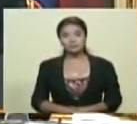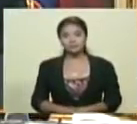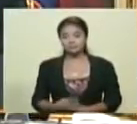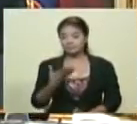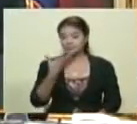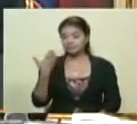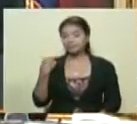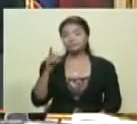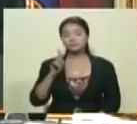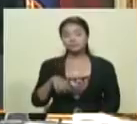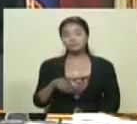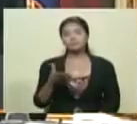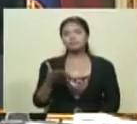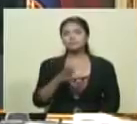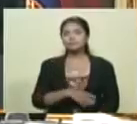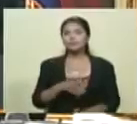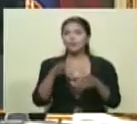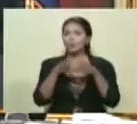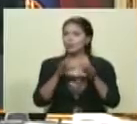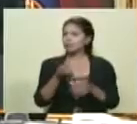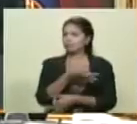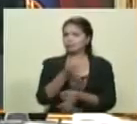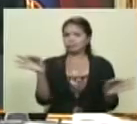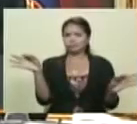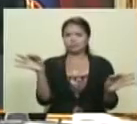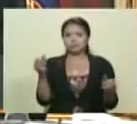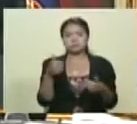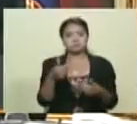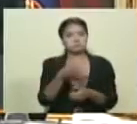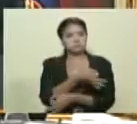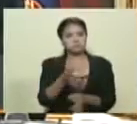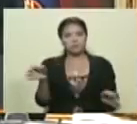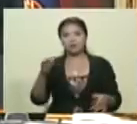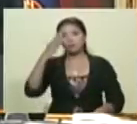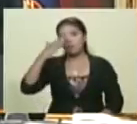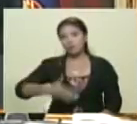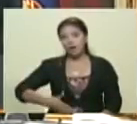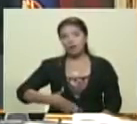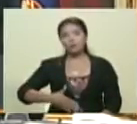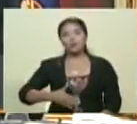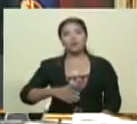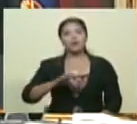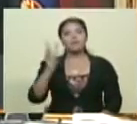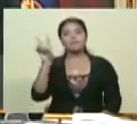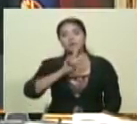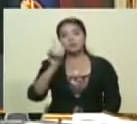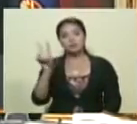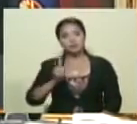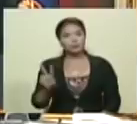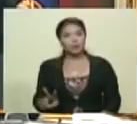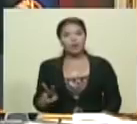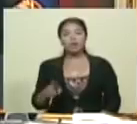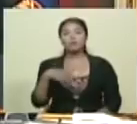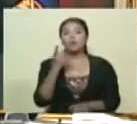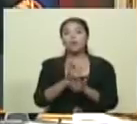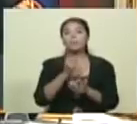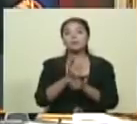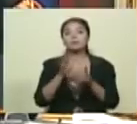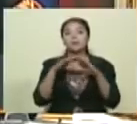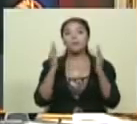Recientemente estuvo una delegación muy exitosa de soldados oficiales venezolanos en las competencias